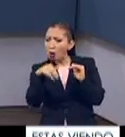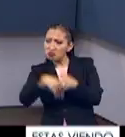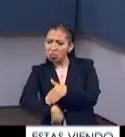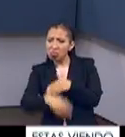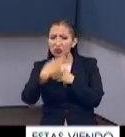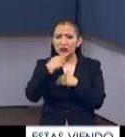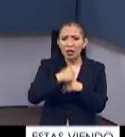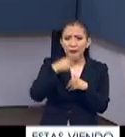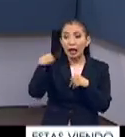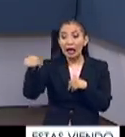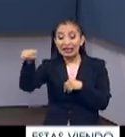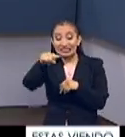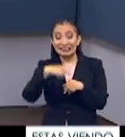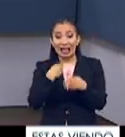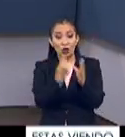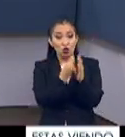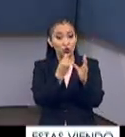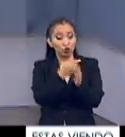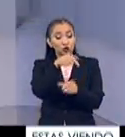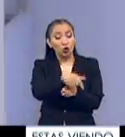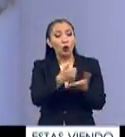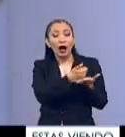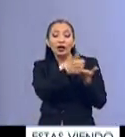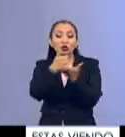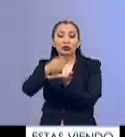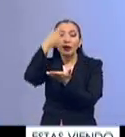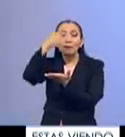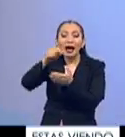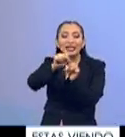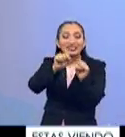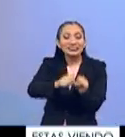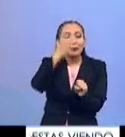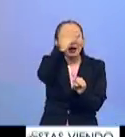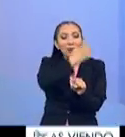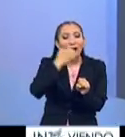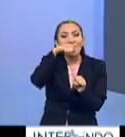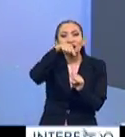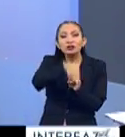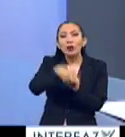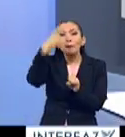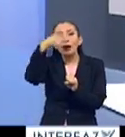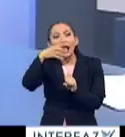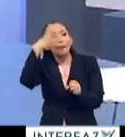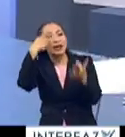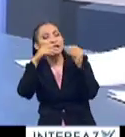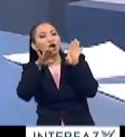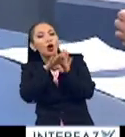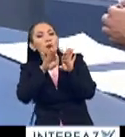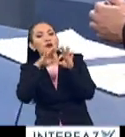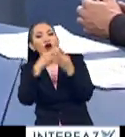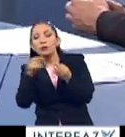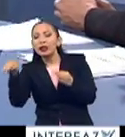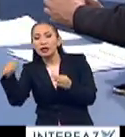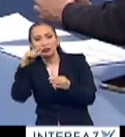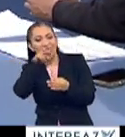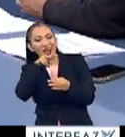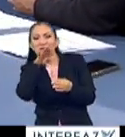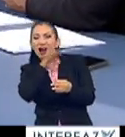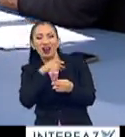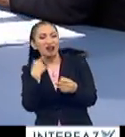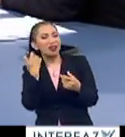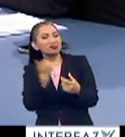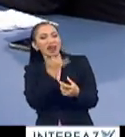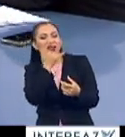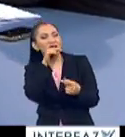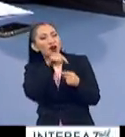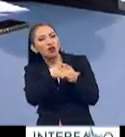Entonces, todo este diplomado les permite usar las herramientas del sistema de evaluación del desempeño para que den propuestas mucho más puntuales,